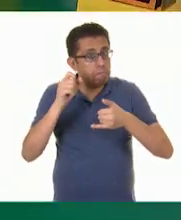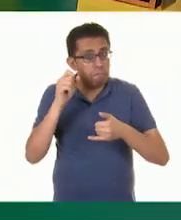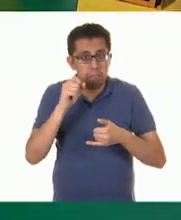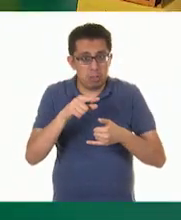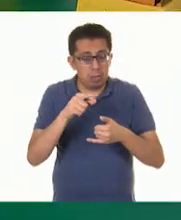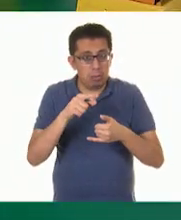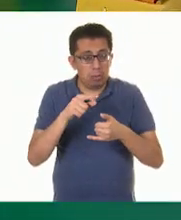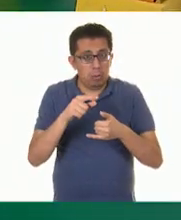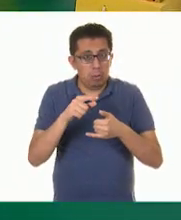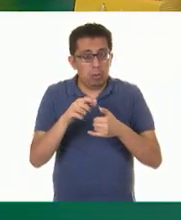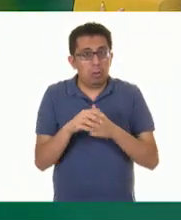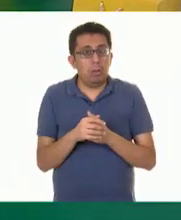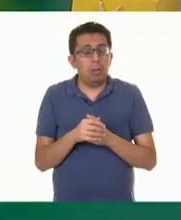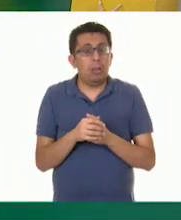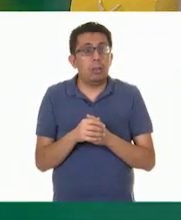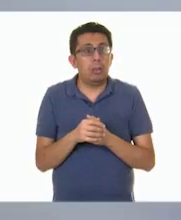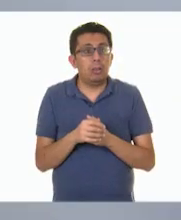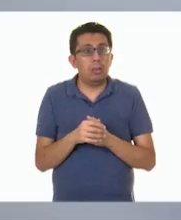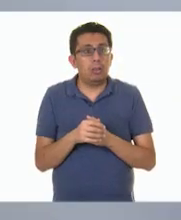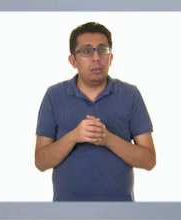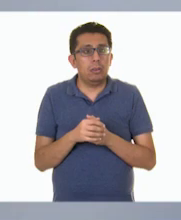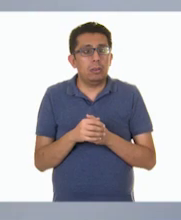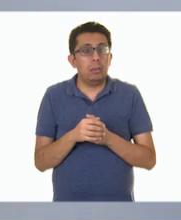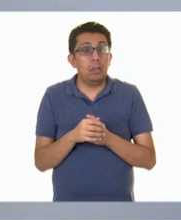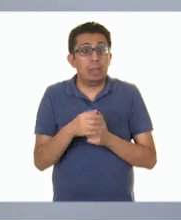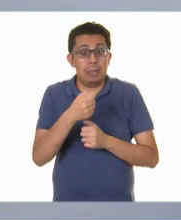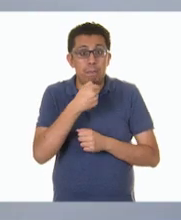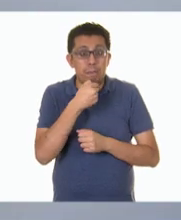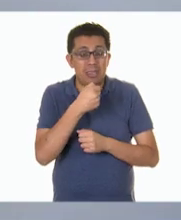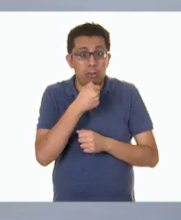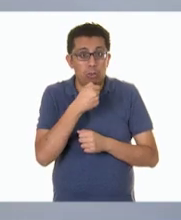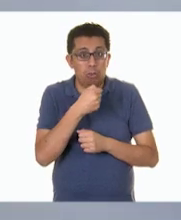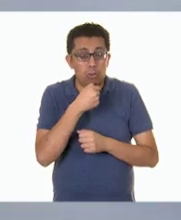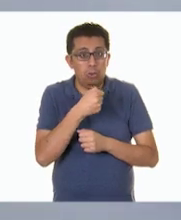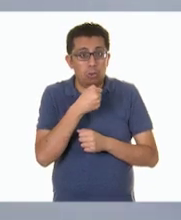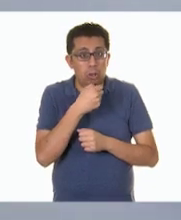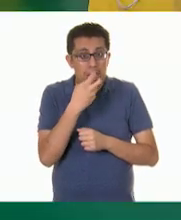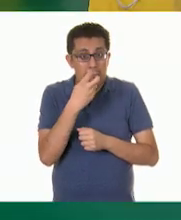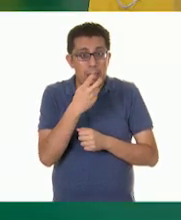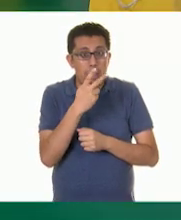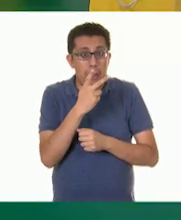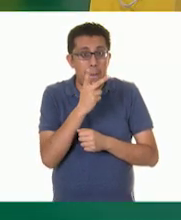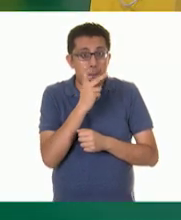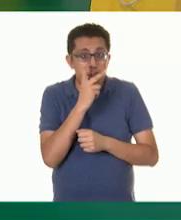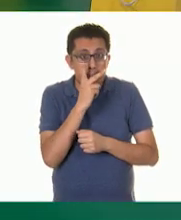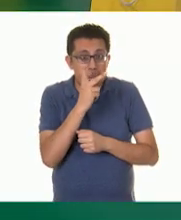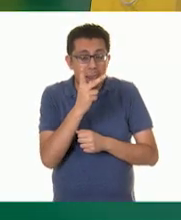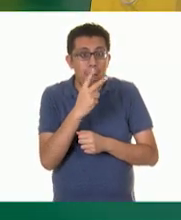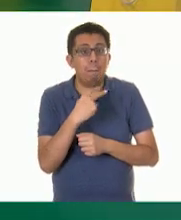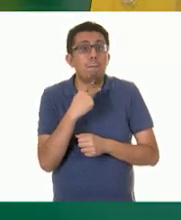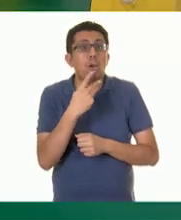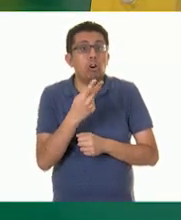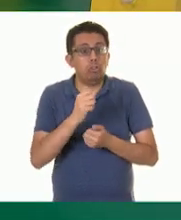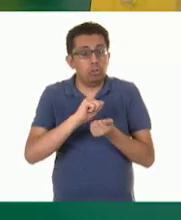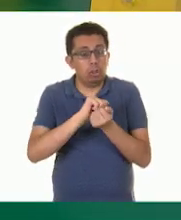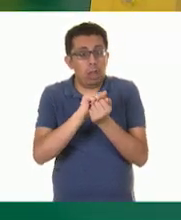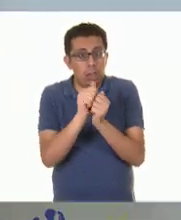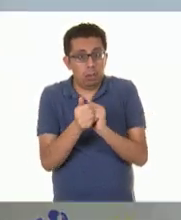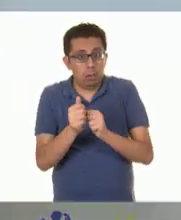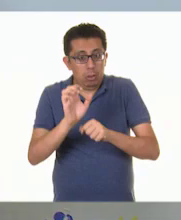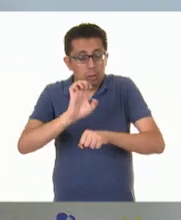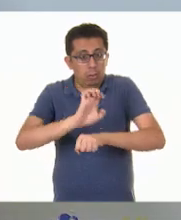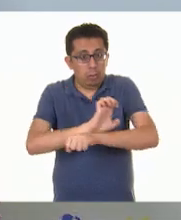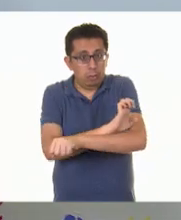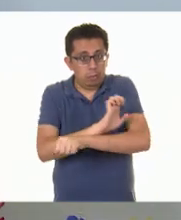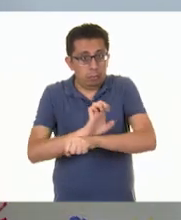persona, Ajá. el micrófono, cuando tú hablas, el micrófono que transformó nuestras palabras en señales eléctricas, Ajá.